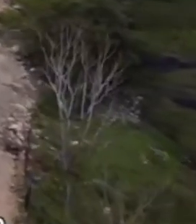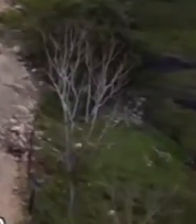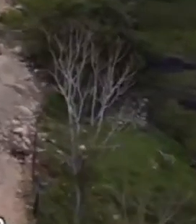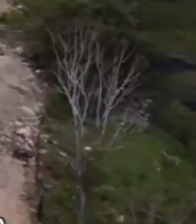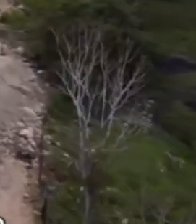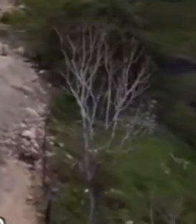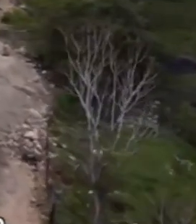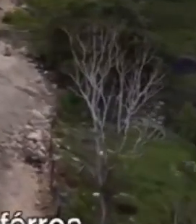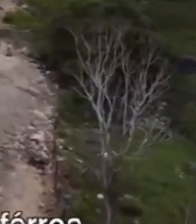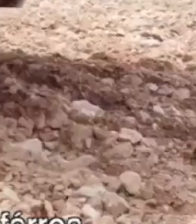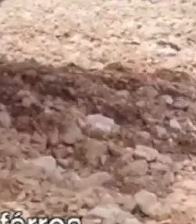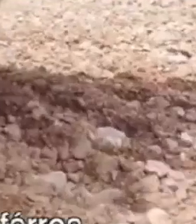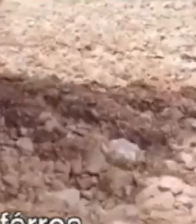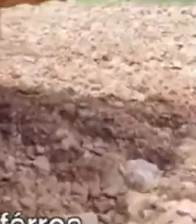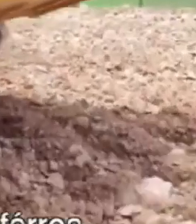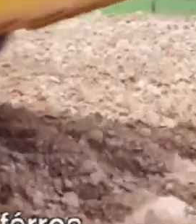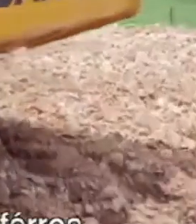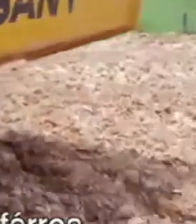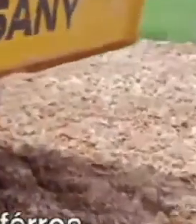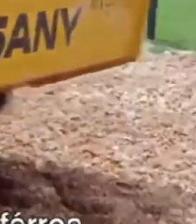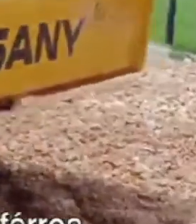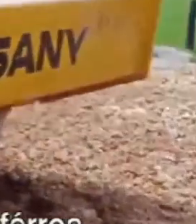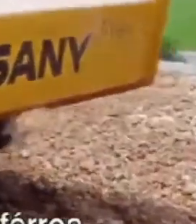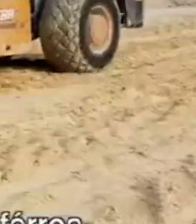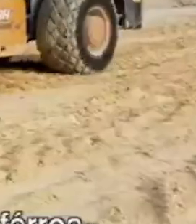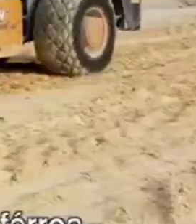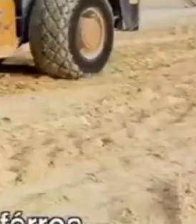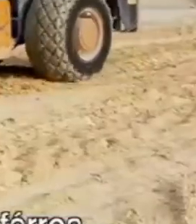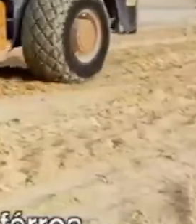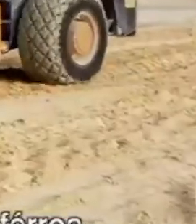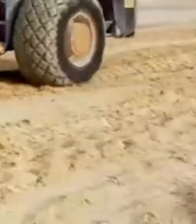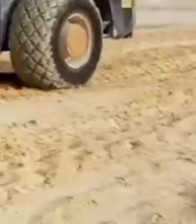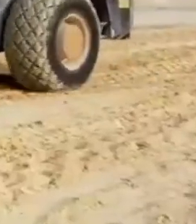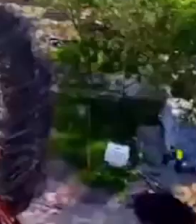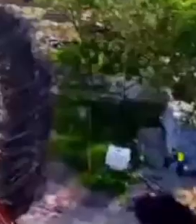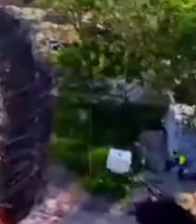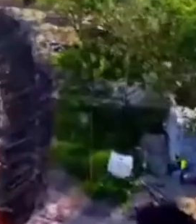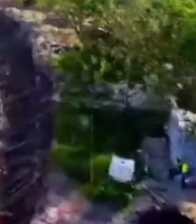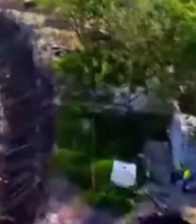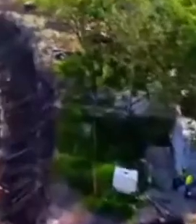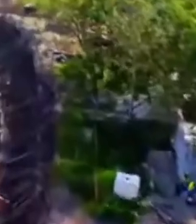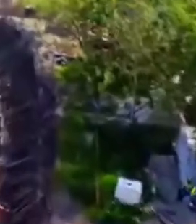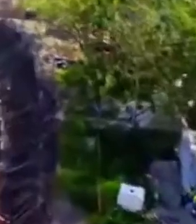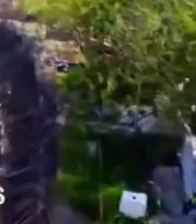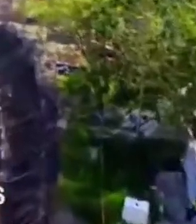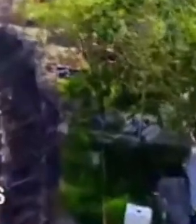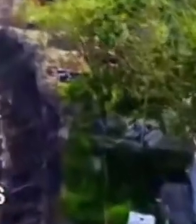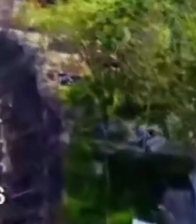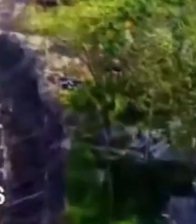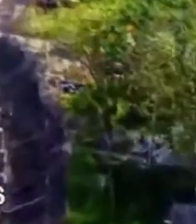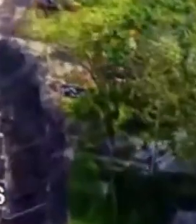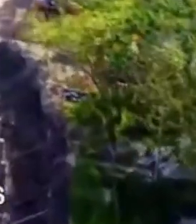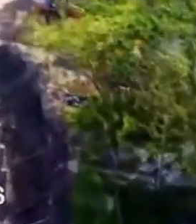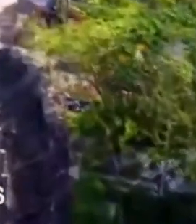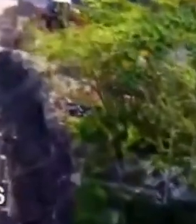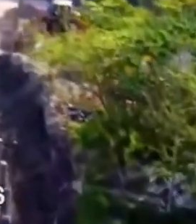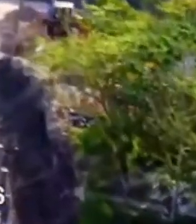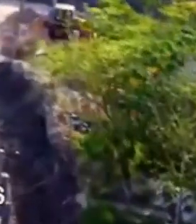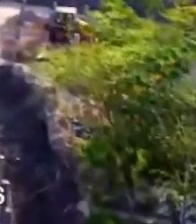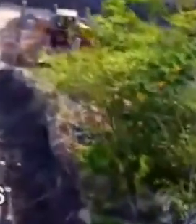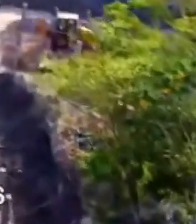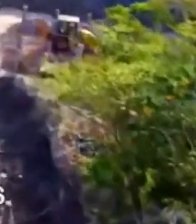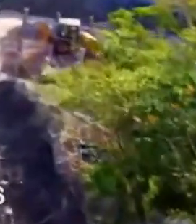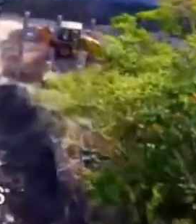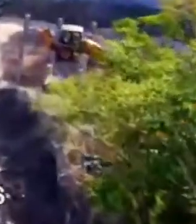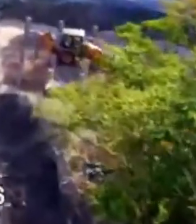del terraplén como parte de la conformación de la vía férrea. También avanza la construcción del Centro de Atención a Visitantes de